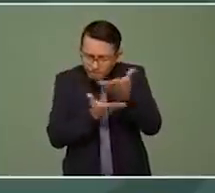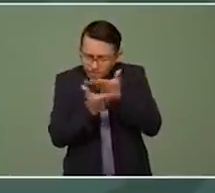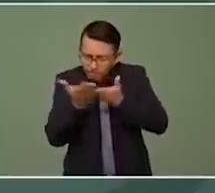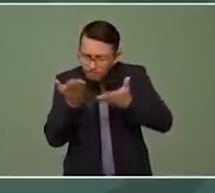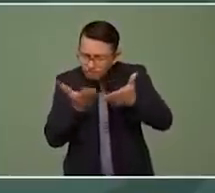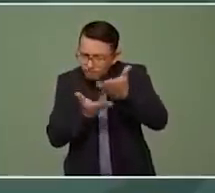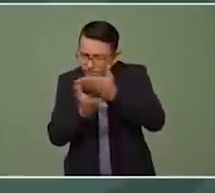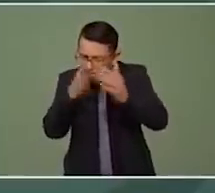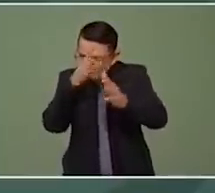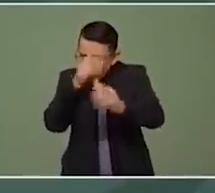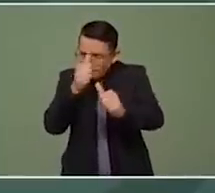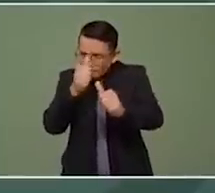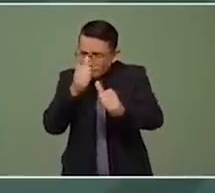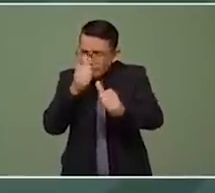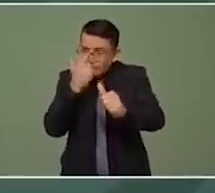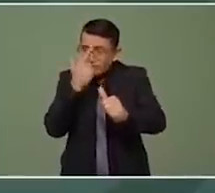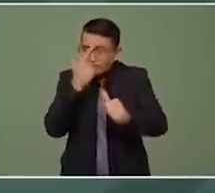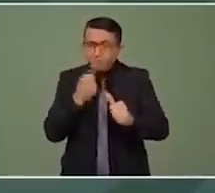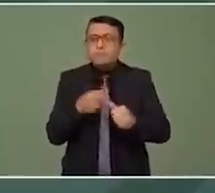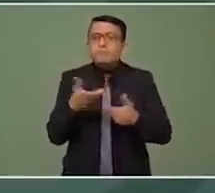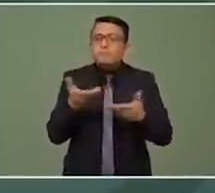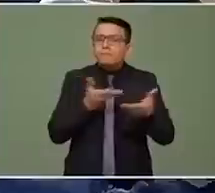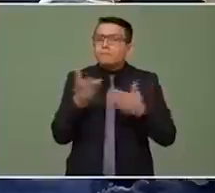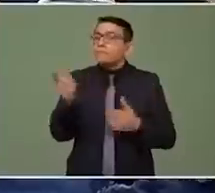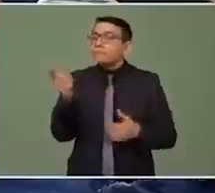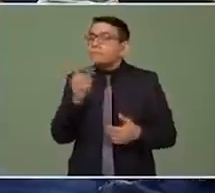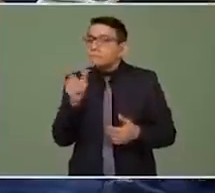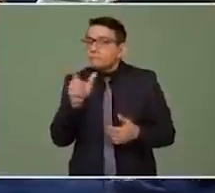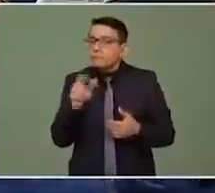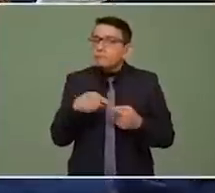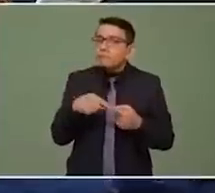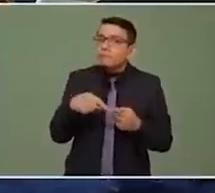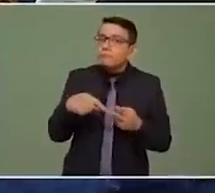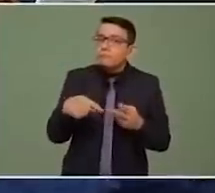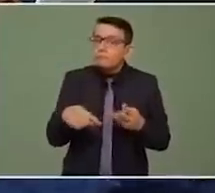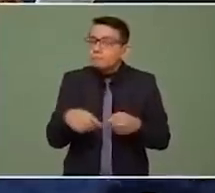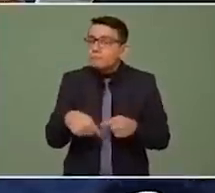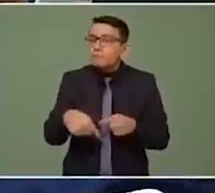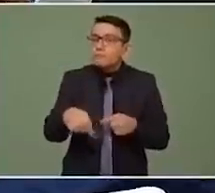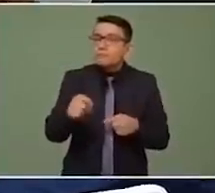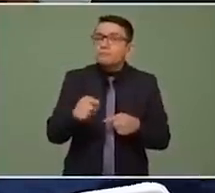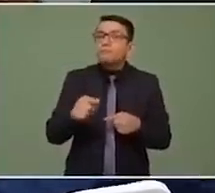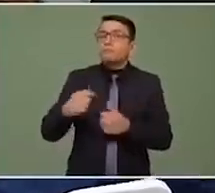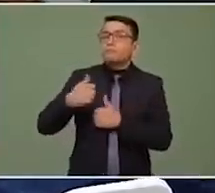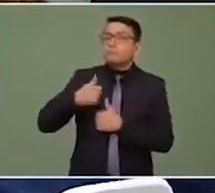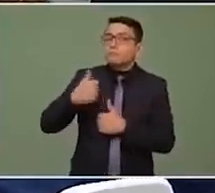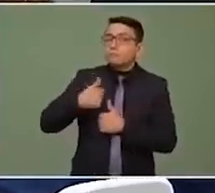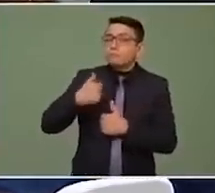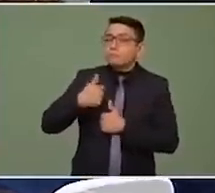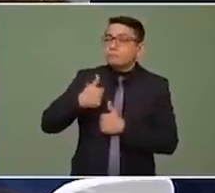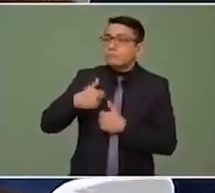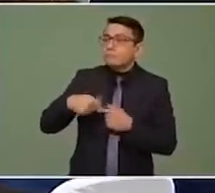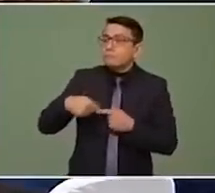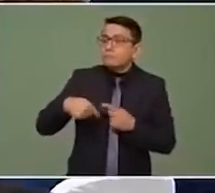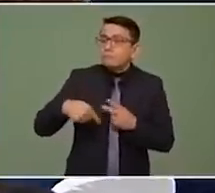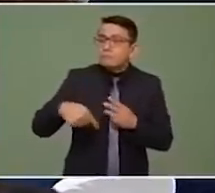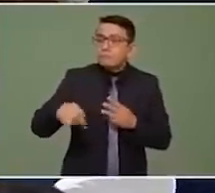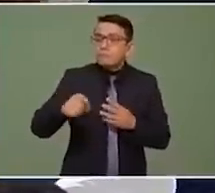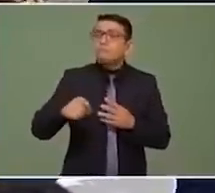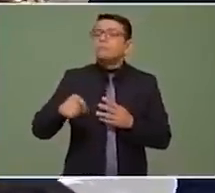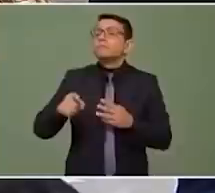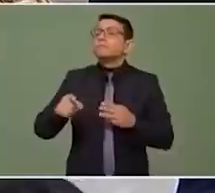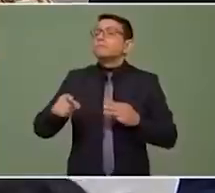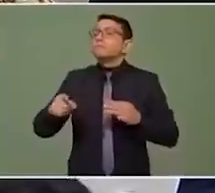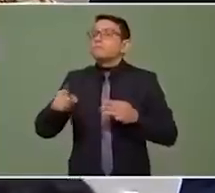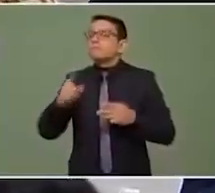hay vastas trabajando para la seguridad el ejército la marina